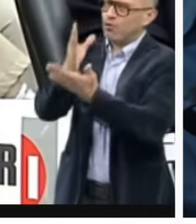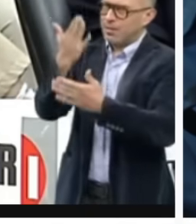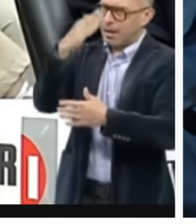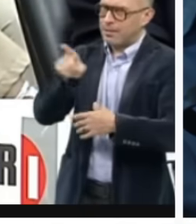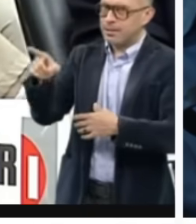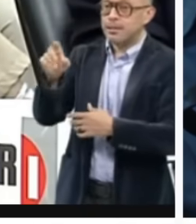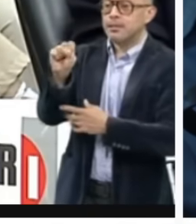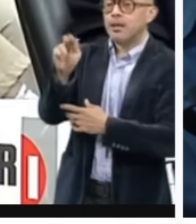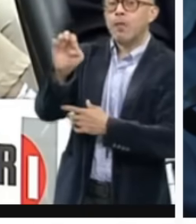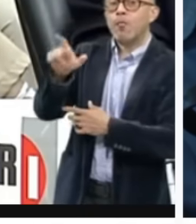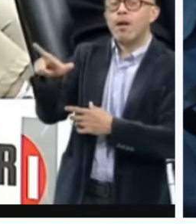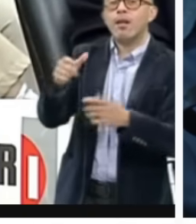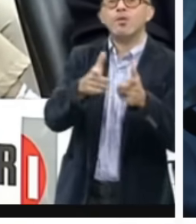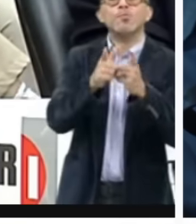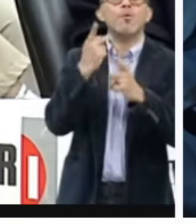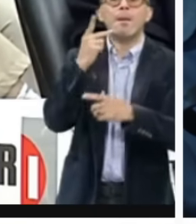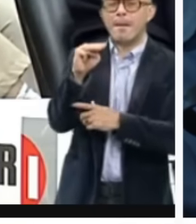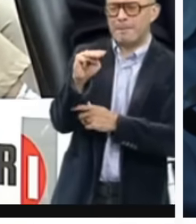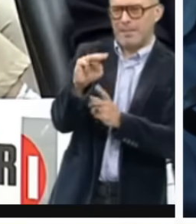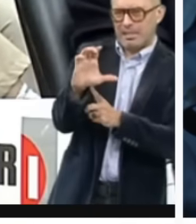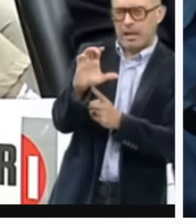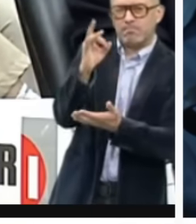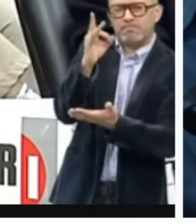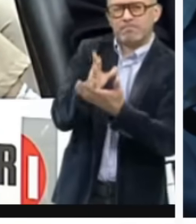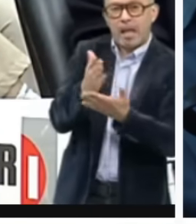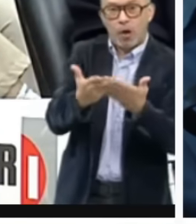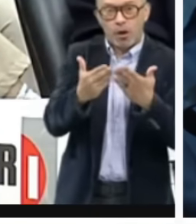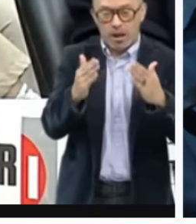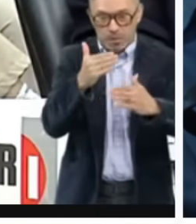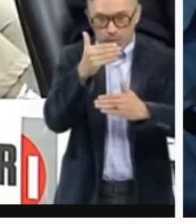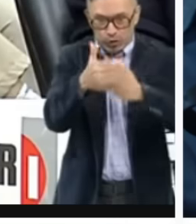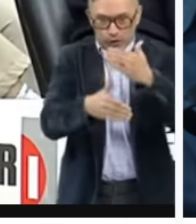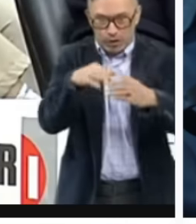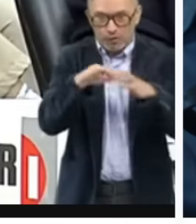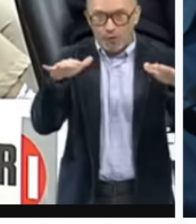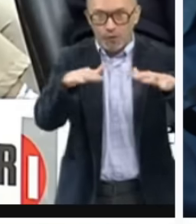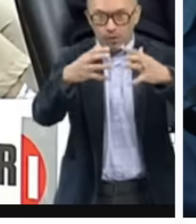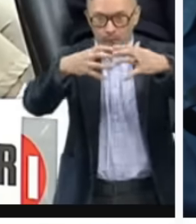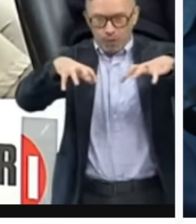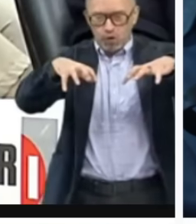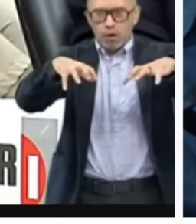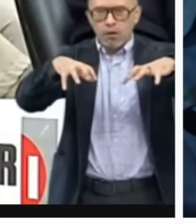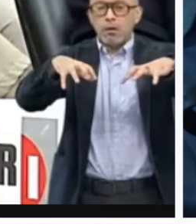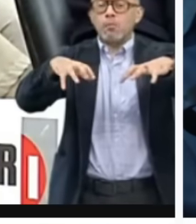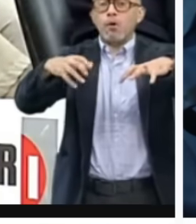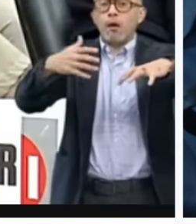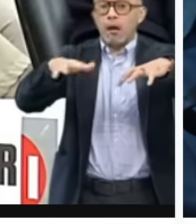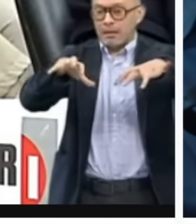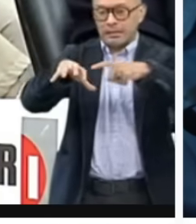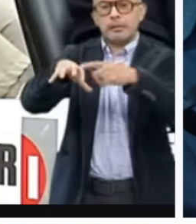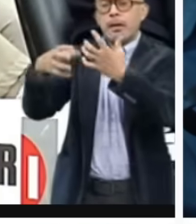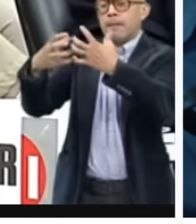Vamos a ir a esta sesión muy interesante. Vamos a ver cómo este señor del PRI llama